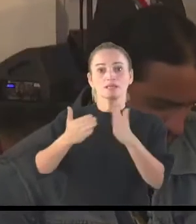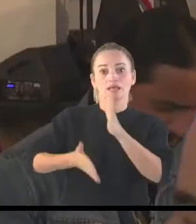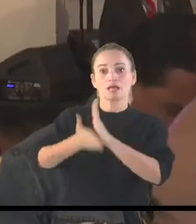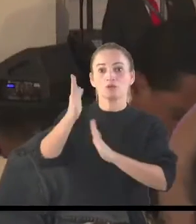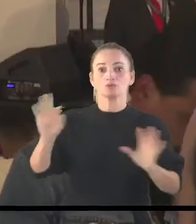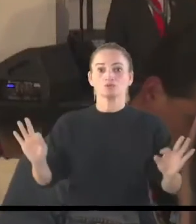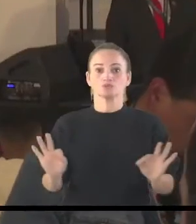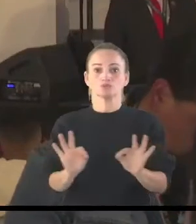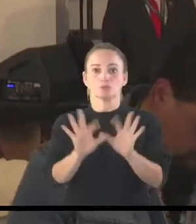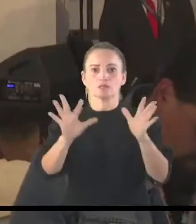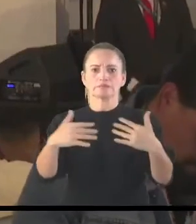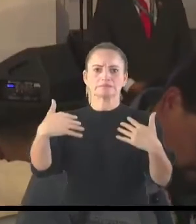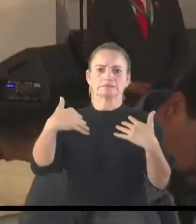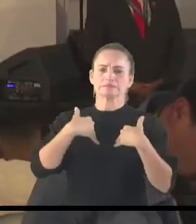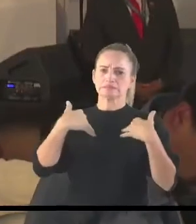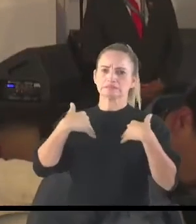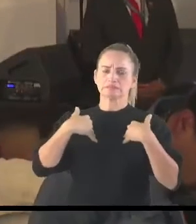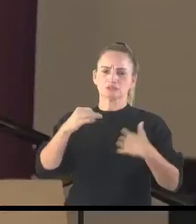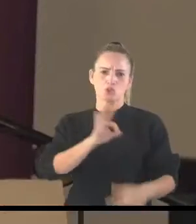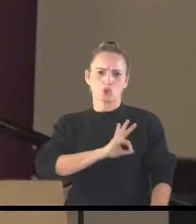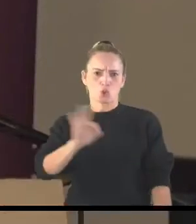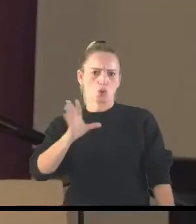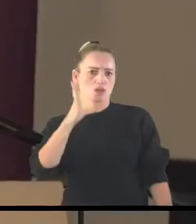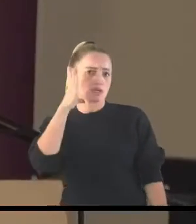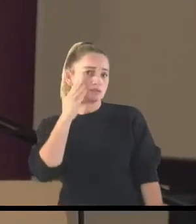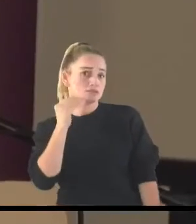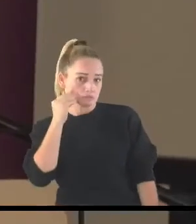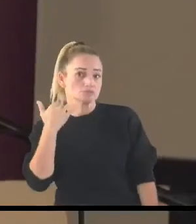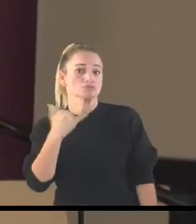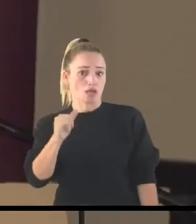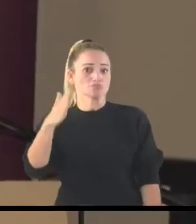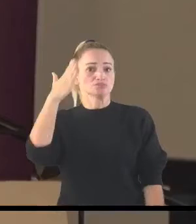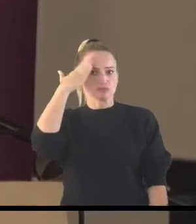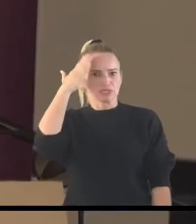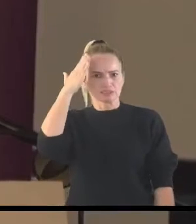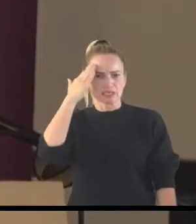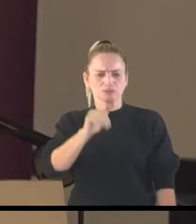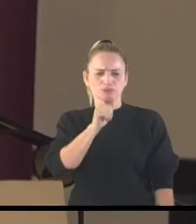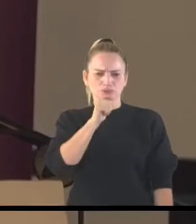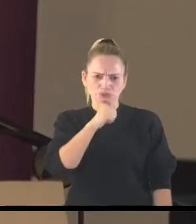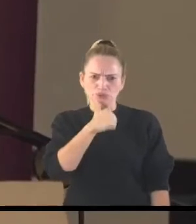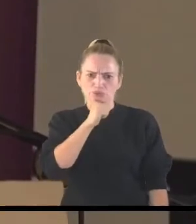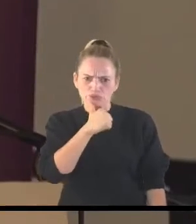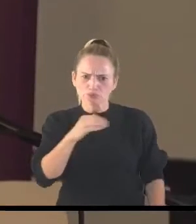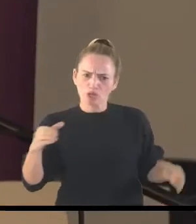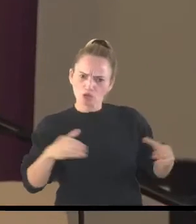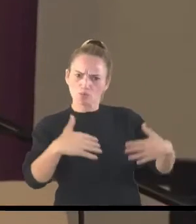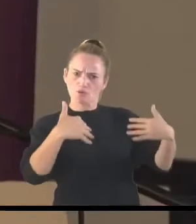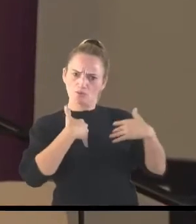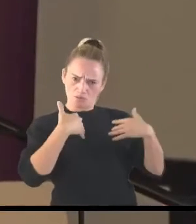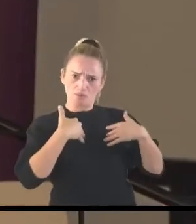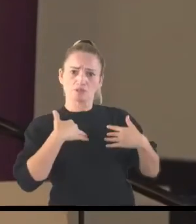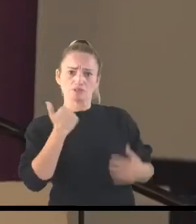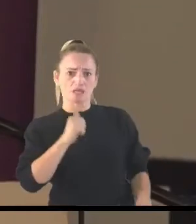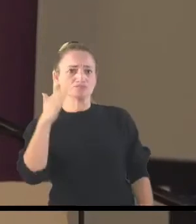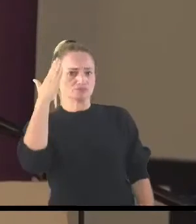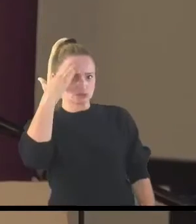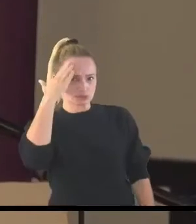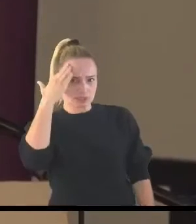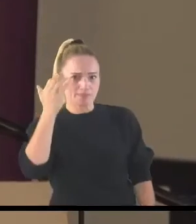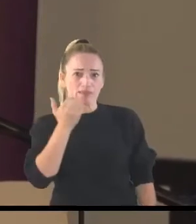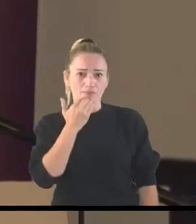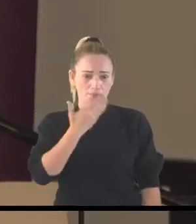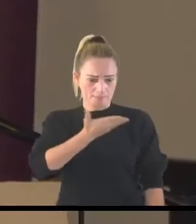Afortunadamente no he sido víctima, pero sé lo que sufre una víctima. Sé lo que significa para